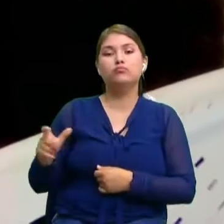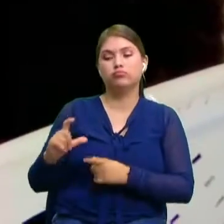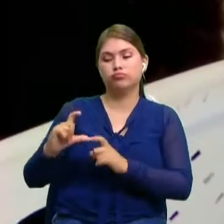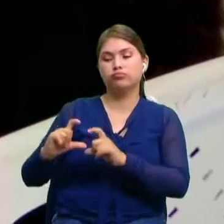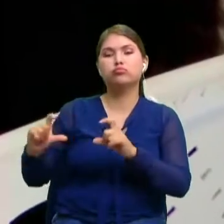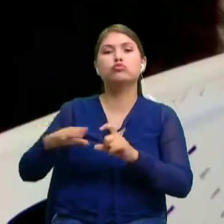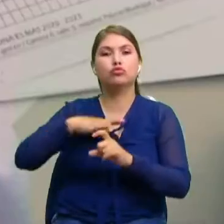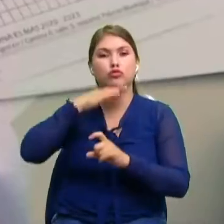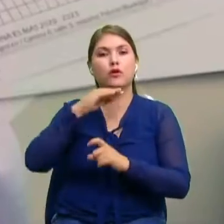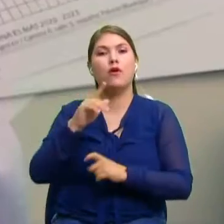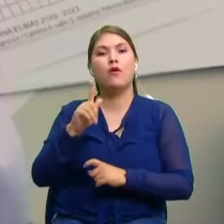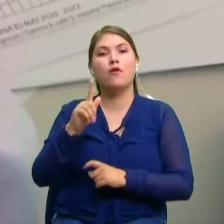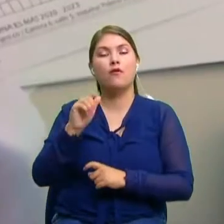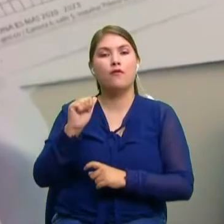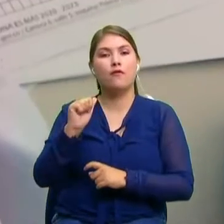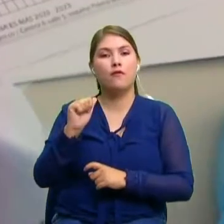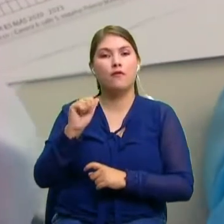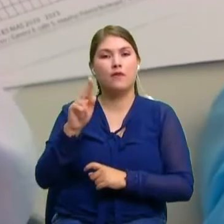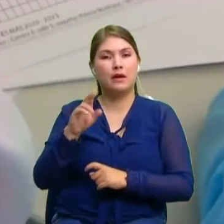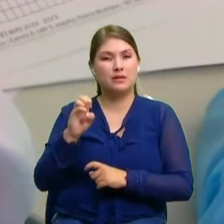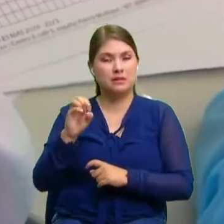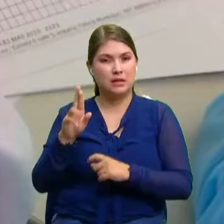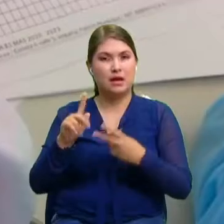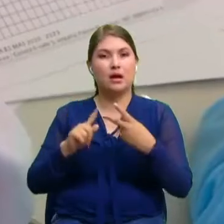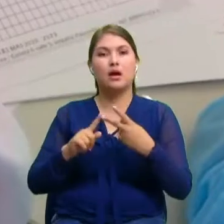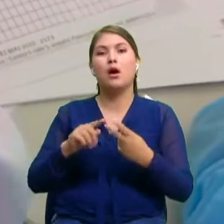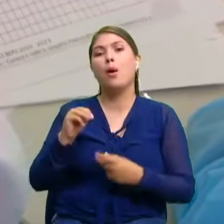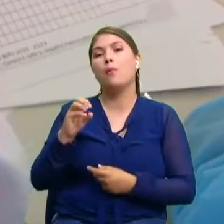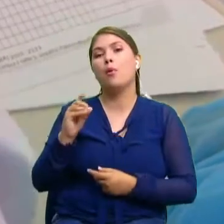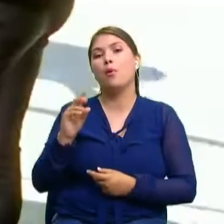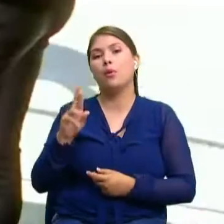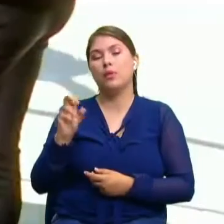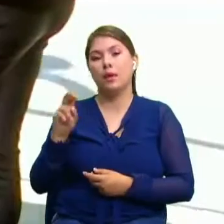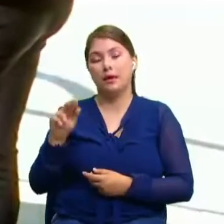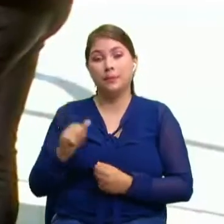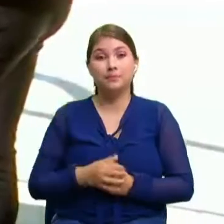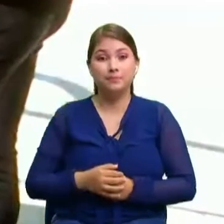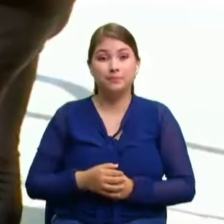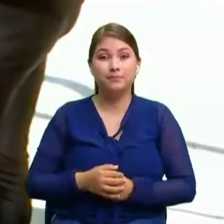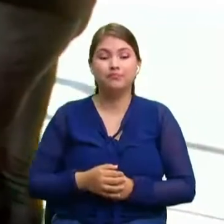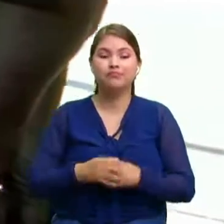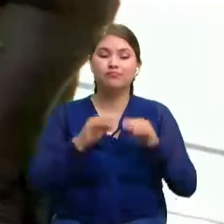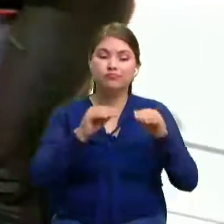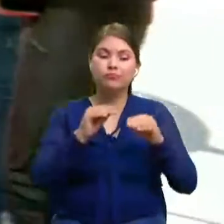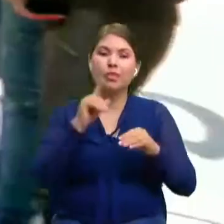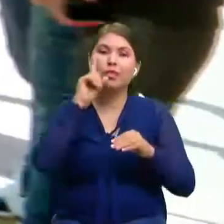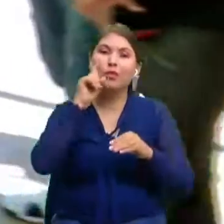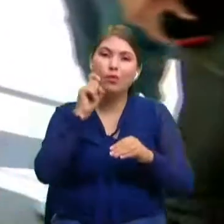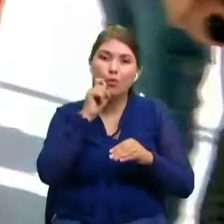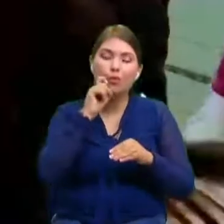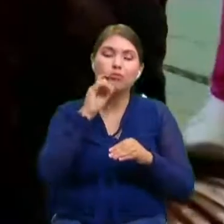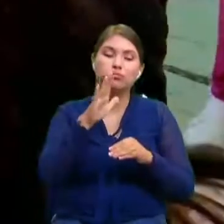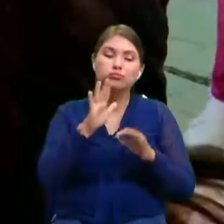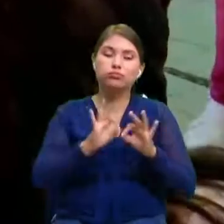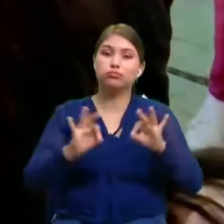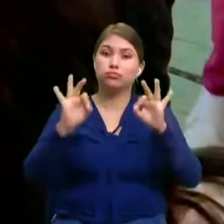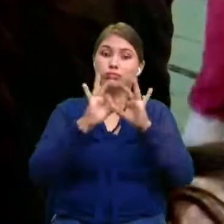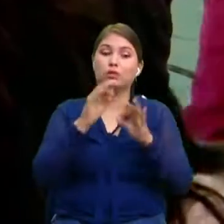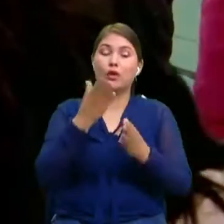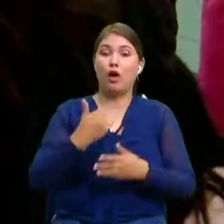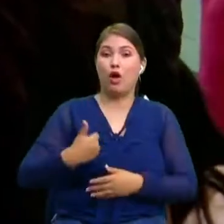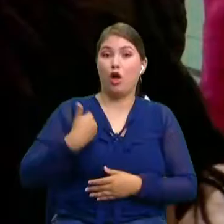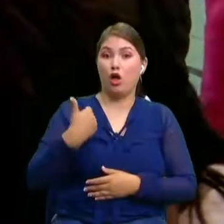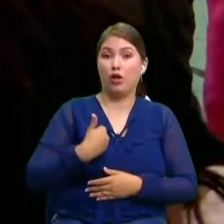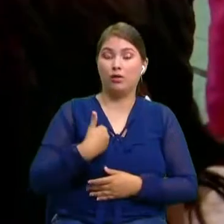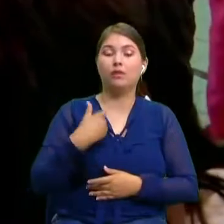biológico disponible de Pfizer, tenemos biológico disponible de Moderna. La educación sexual y reproductiva en adolescentes también juega un papel importante,